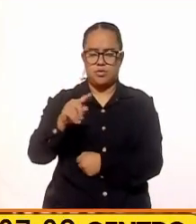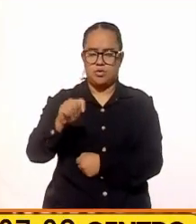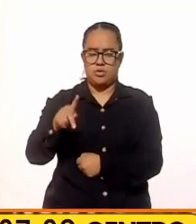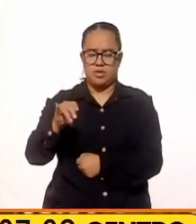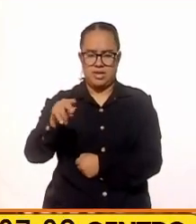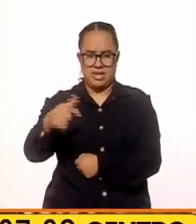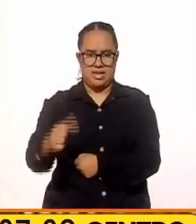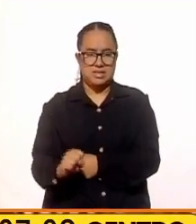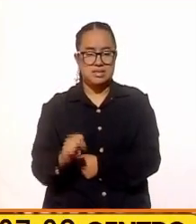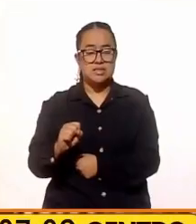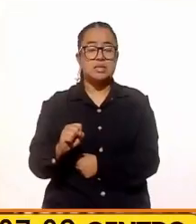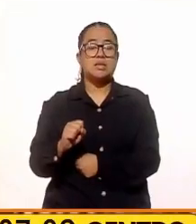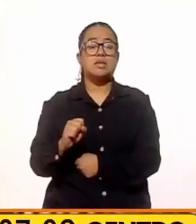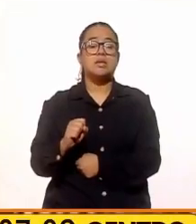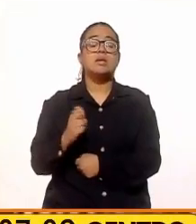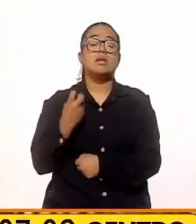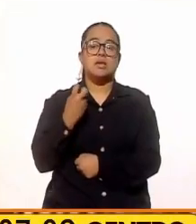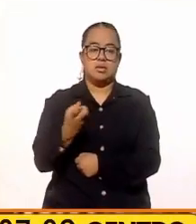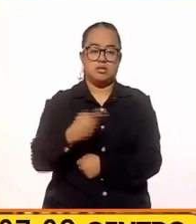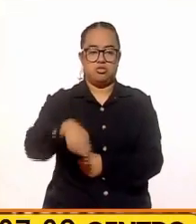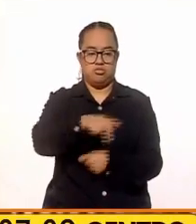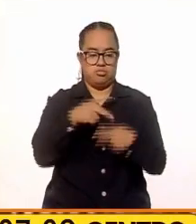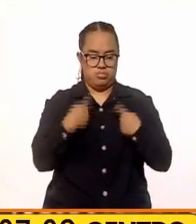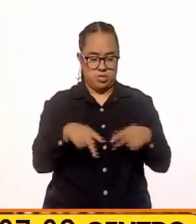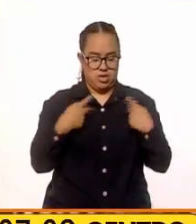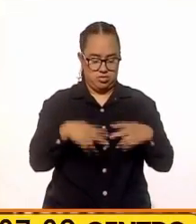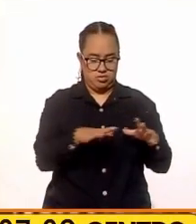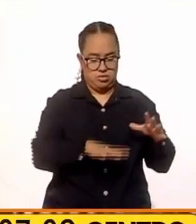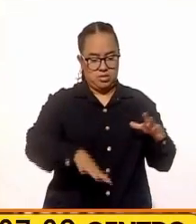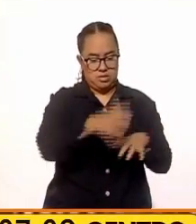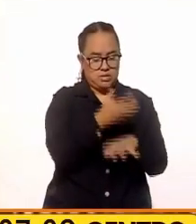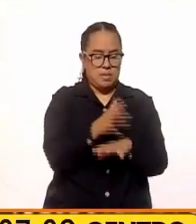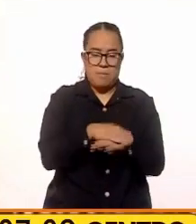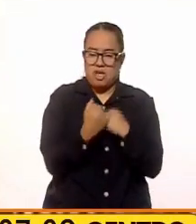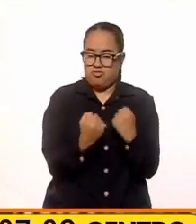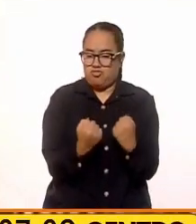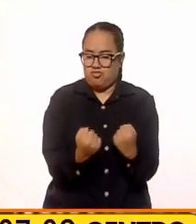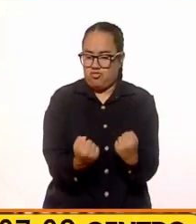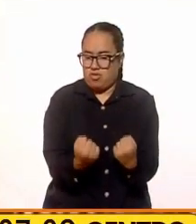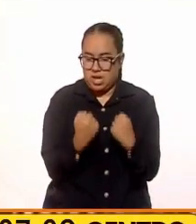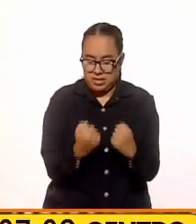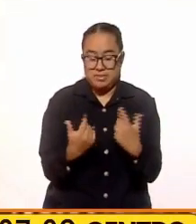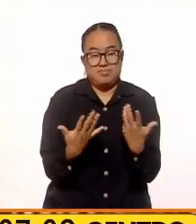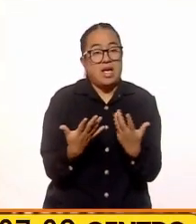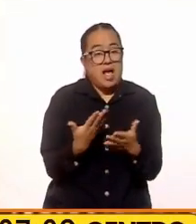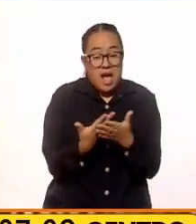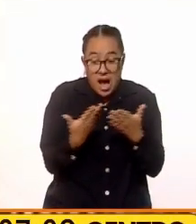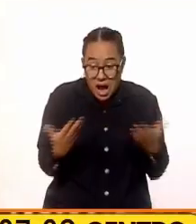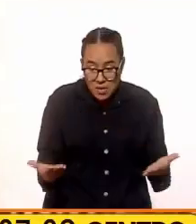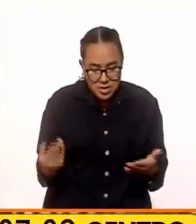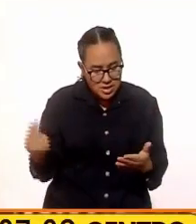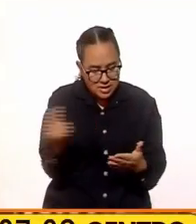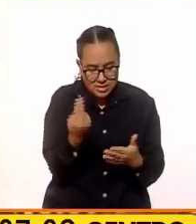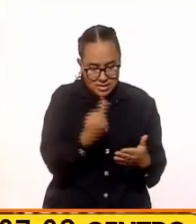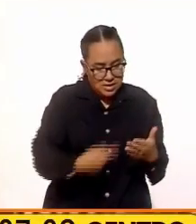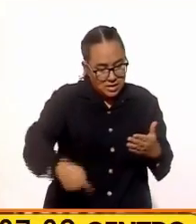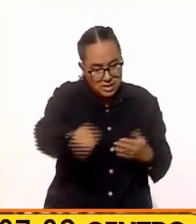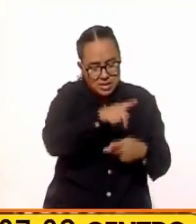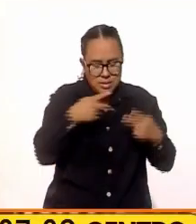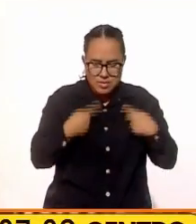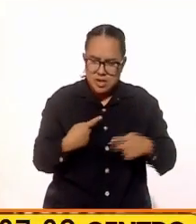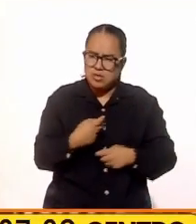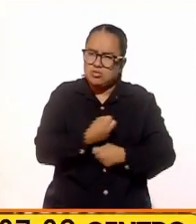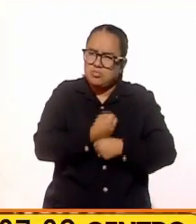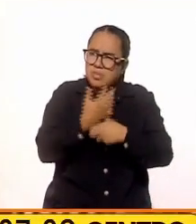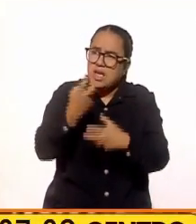gran fuerza de la sociedad civil estadounidense. Hoy como nunca se necesita que esa sociedad civil se exprese, que condene